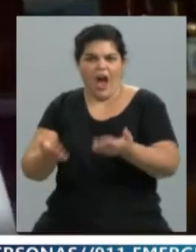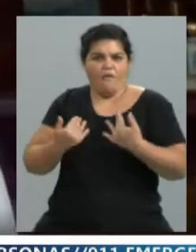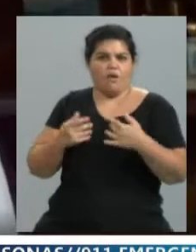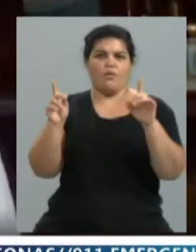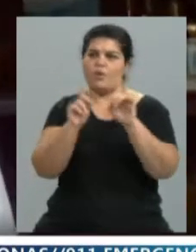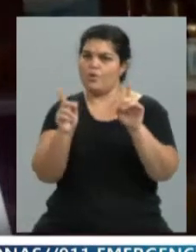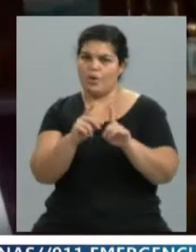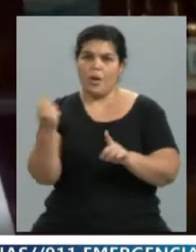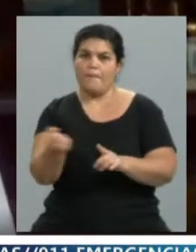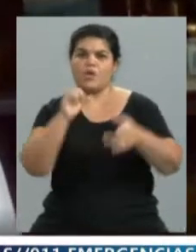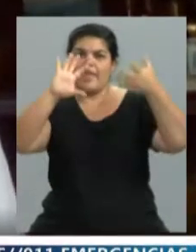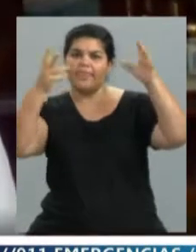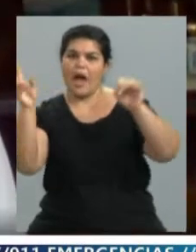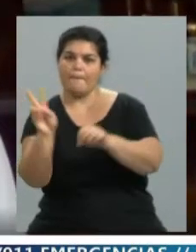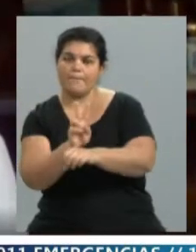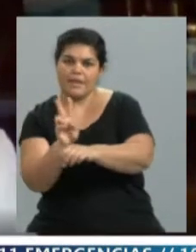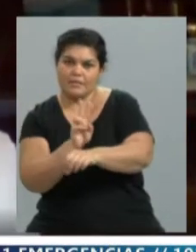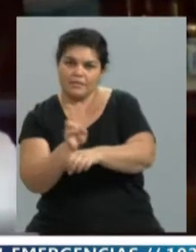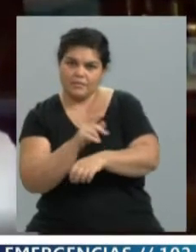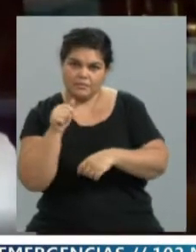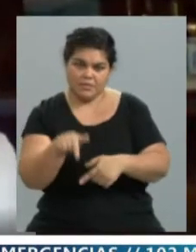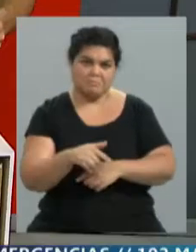importarnos el resto, digamos. Sí, claro que sí.